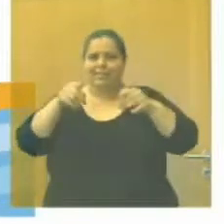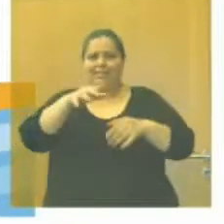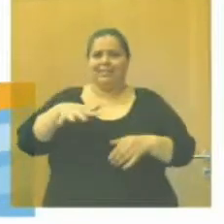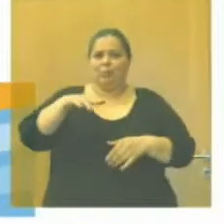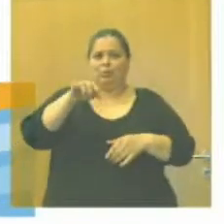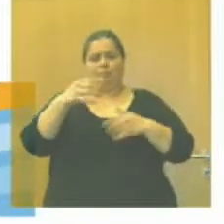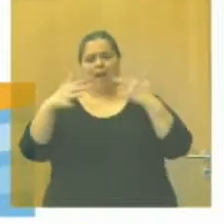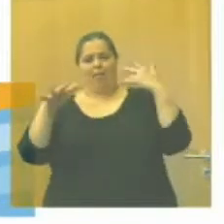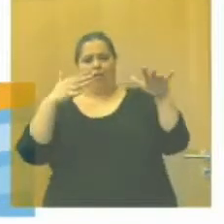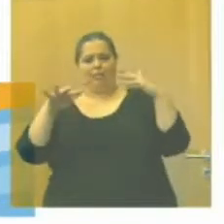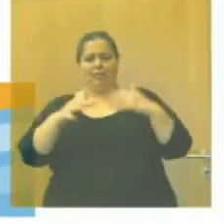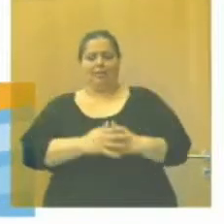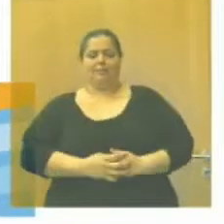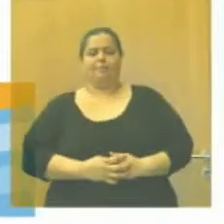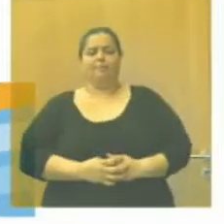a los adolescentes.